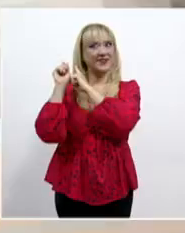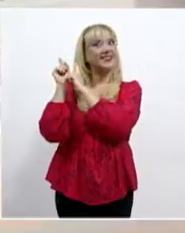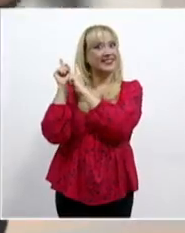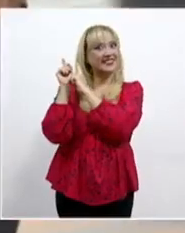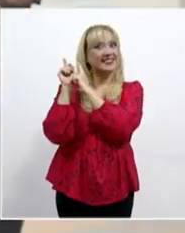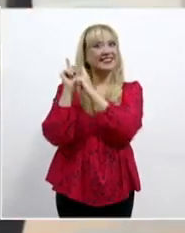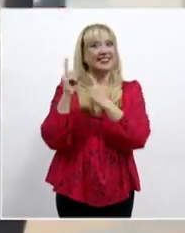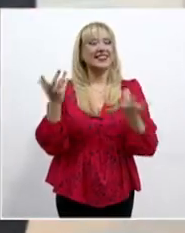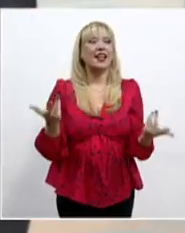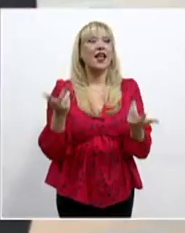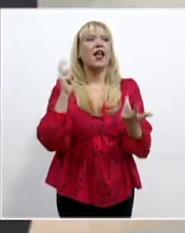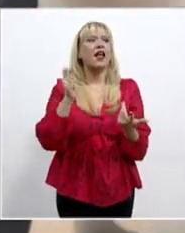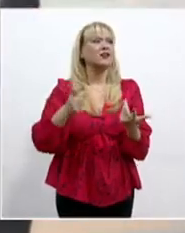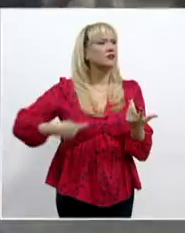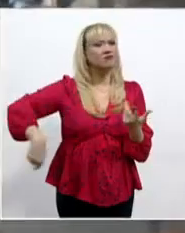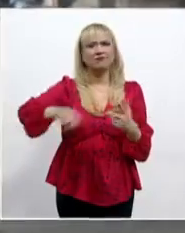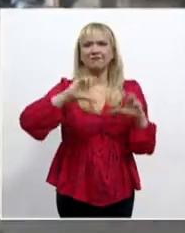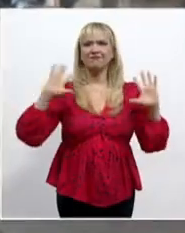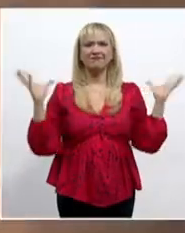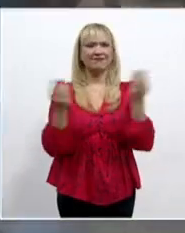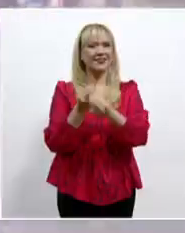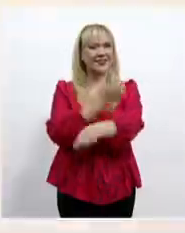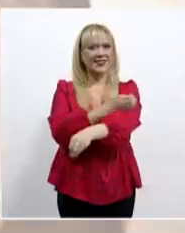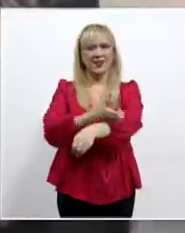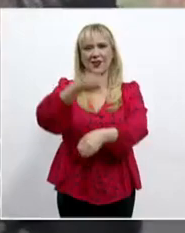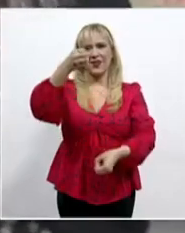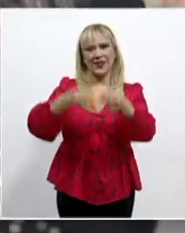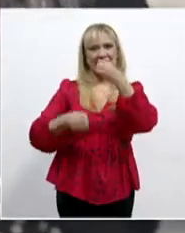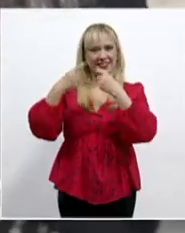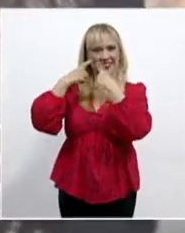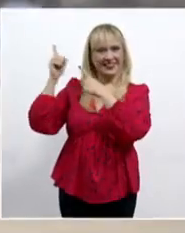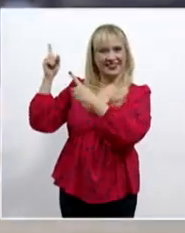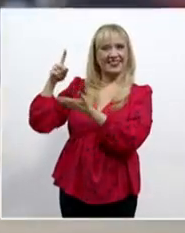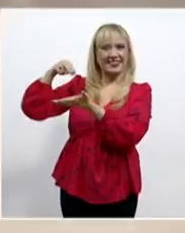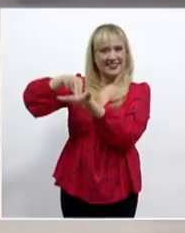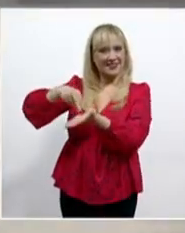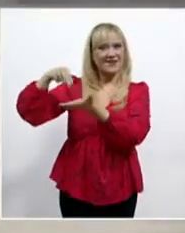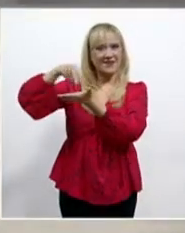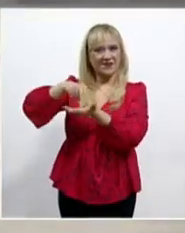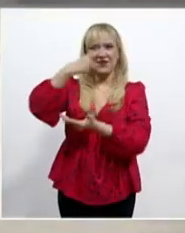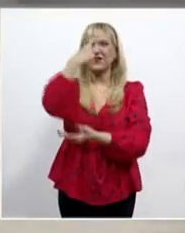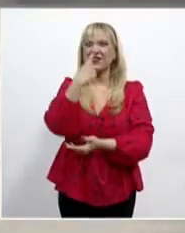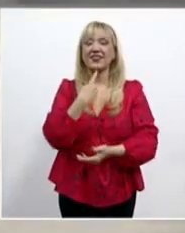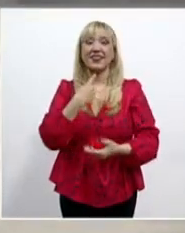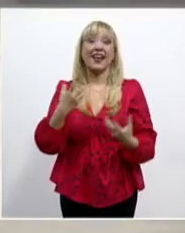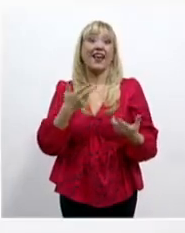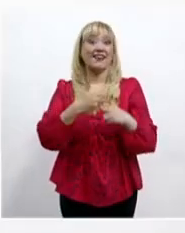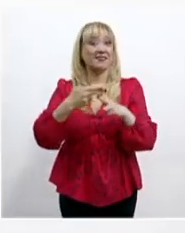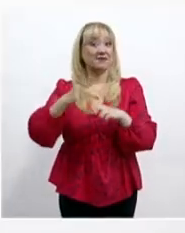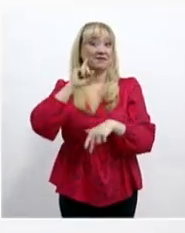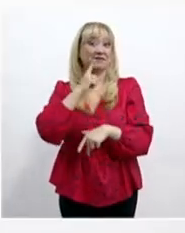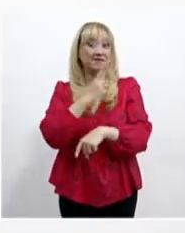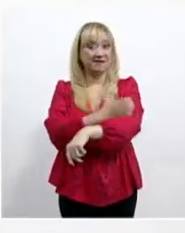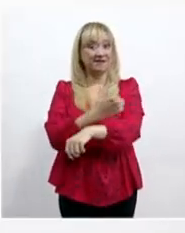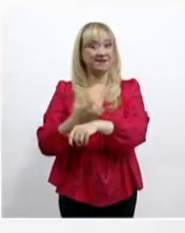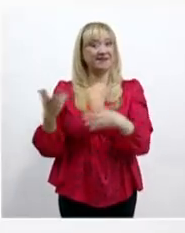esta campaña son servidores públicos de la Corte, de cuyo trabajo diario depende la operación del máximo tribunal del